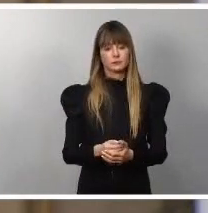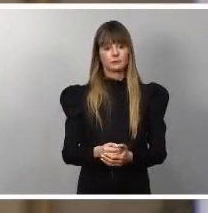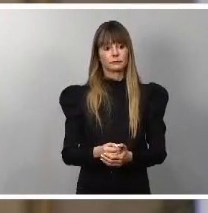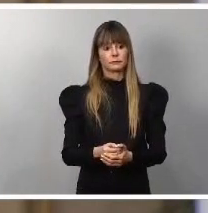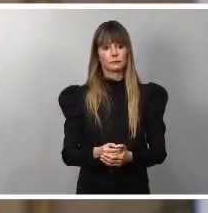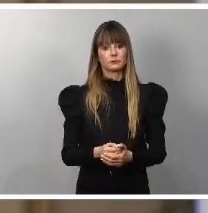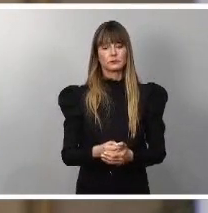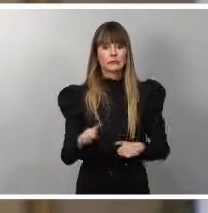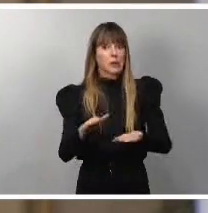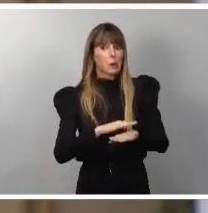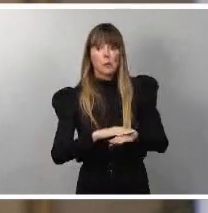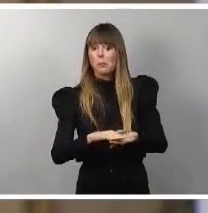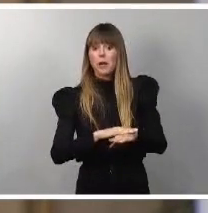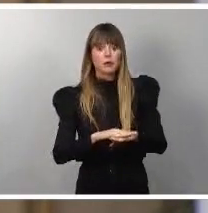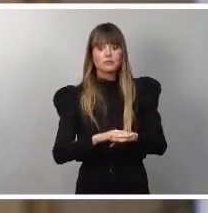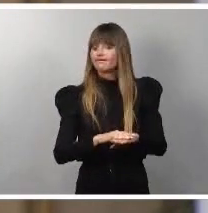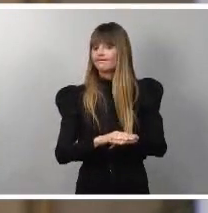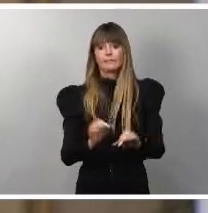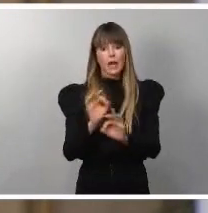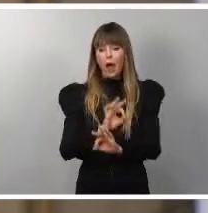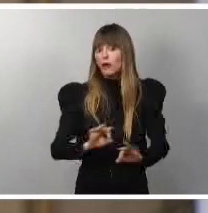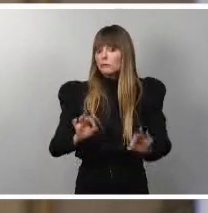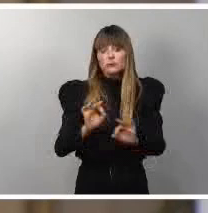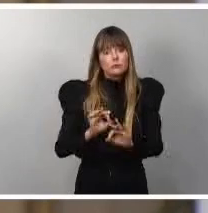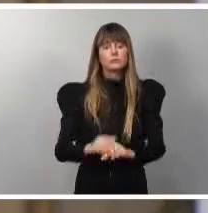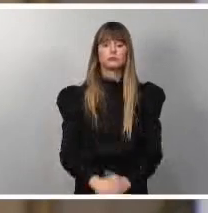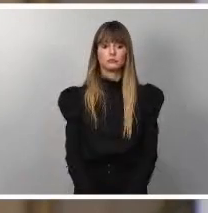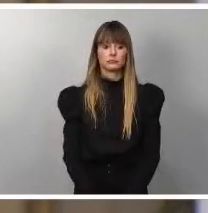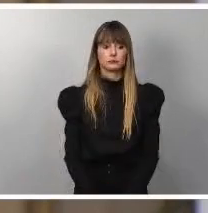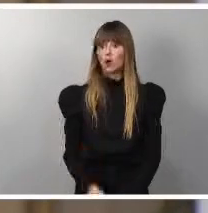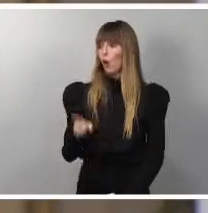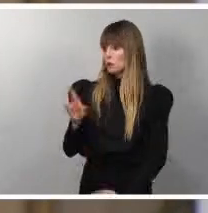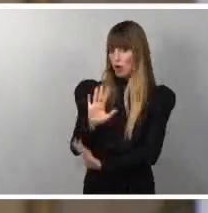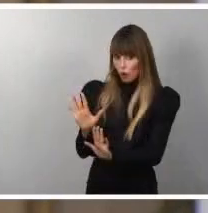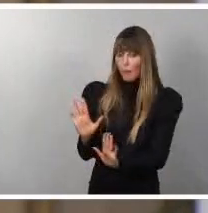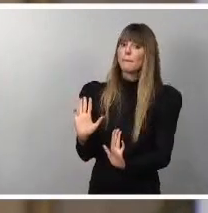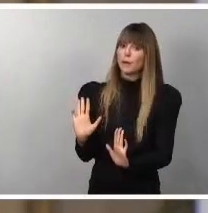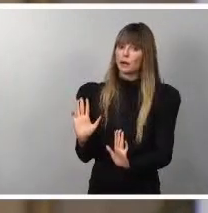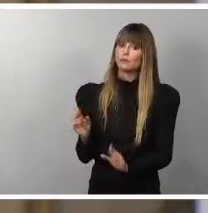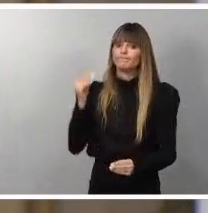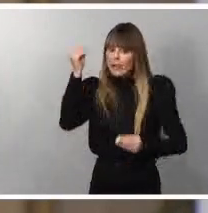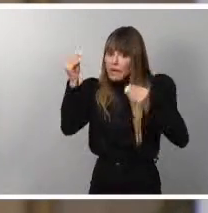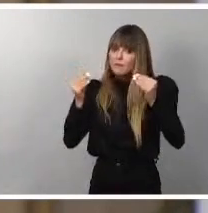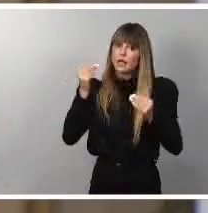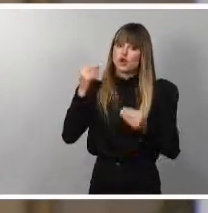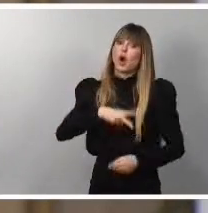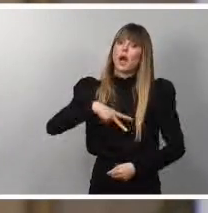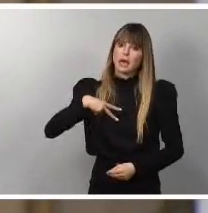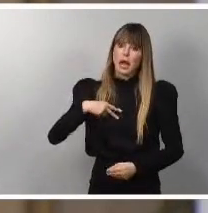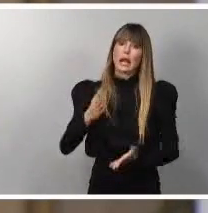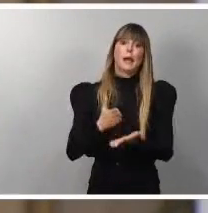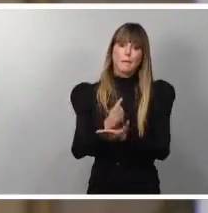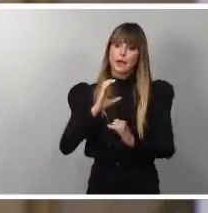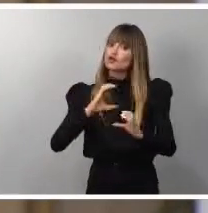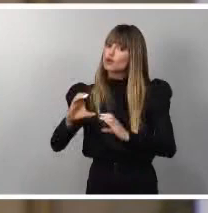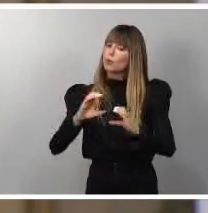perdón o esas disculpas por parte de quien ha proferido ese tipo de insultos. No lo digo por usted, pero sí hago esta reflexión general a los medios de comunicación y al